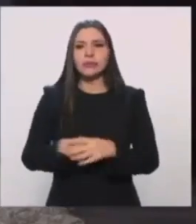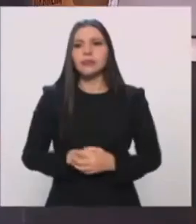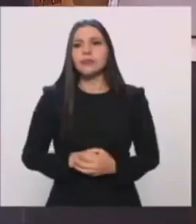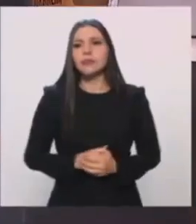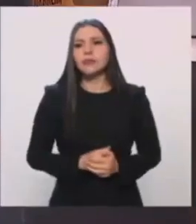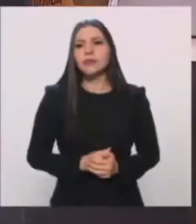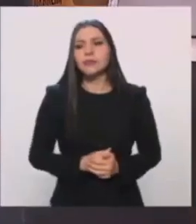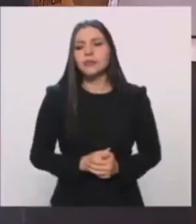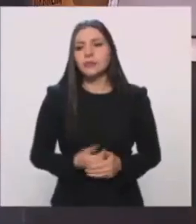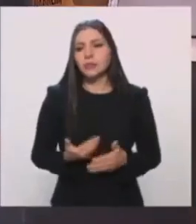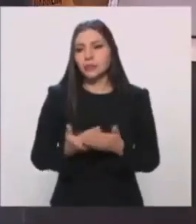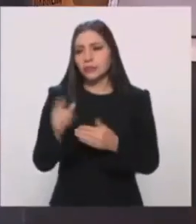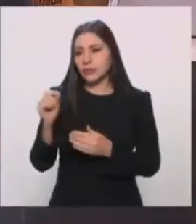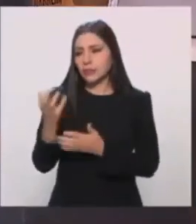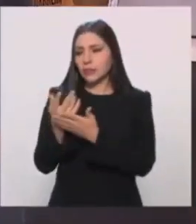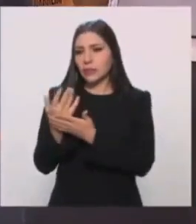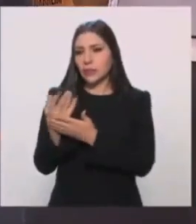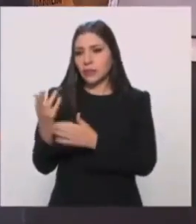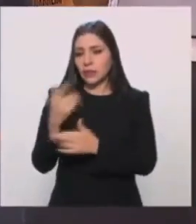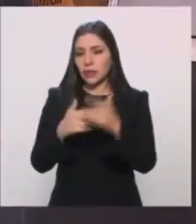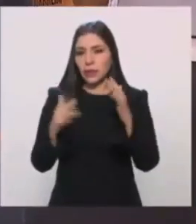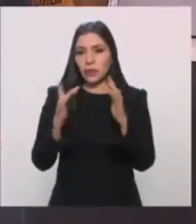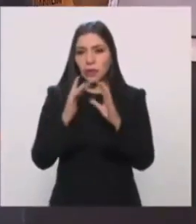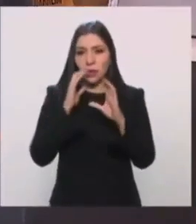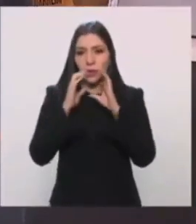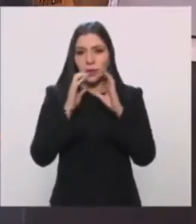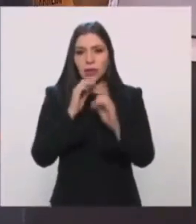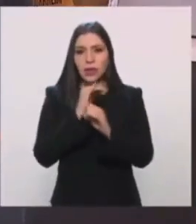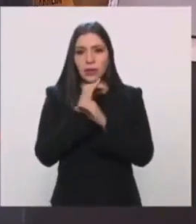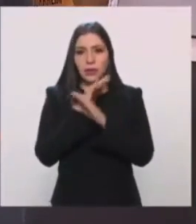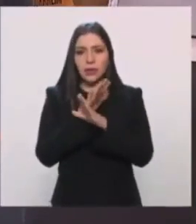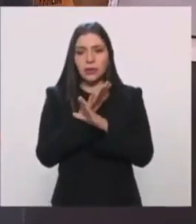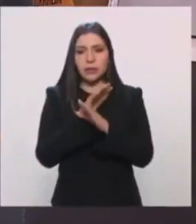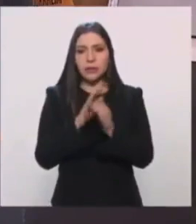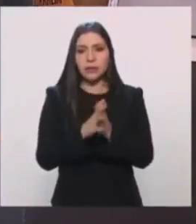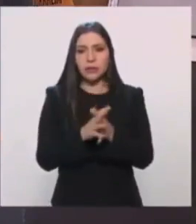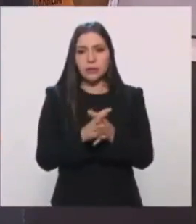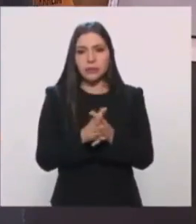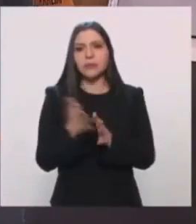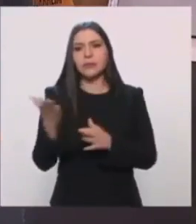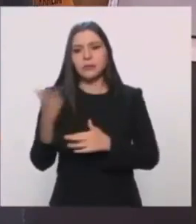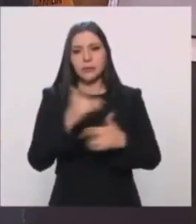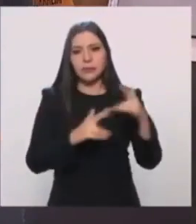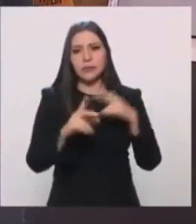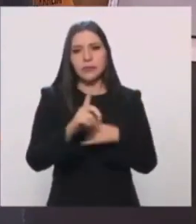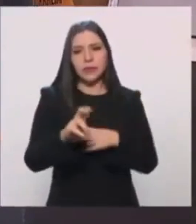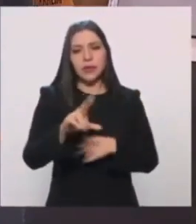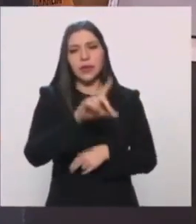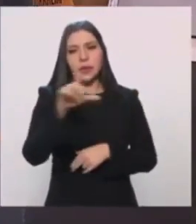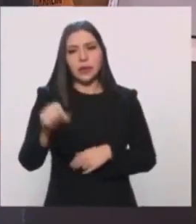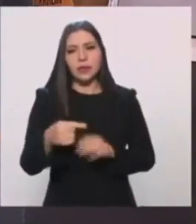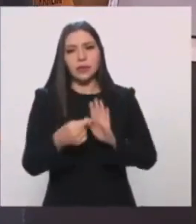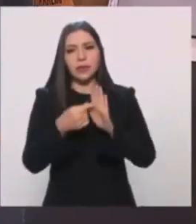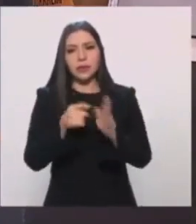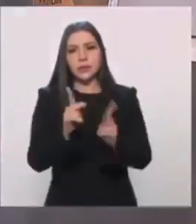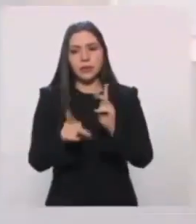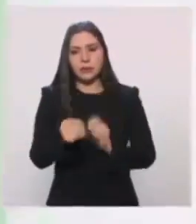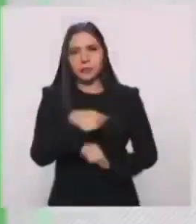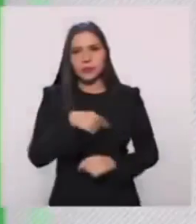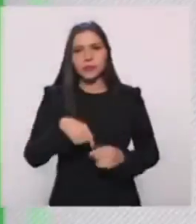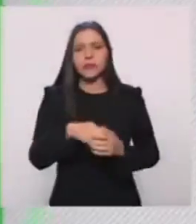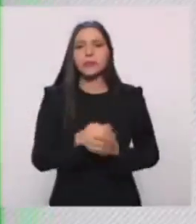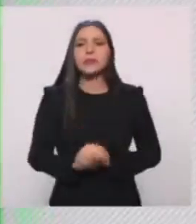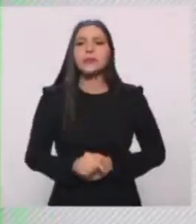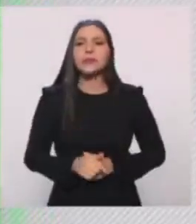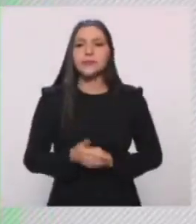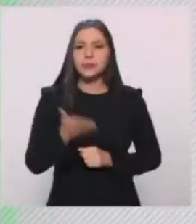la comunicación con el doctor Zagal, con datos de... ¿Ya está el doctor? Mejor regresamos con el doctor Zagal y luego seguimos charlando aquí nosotros. Doctor Zagal,